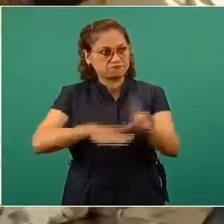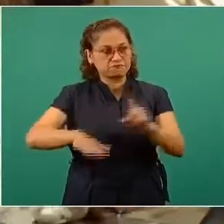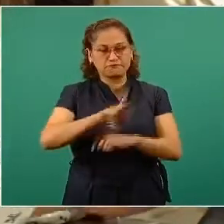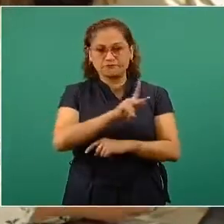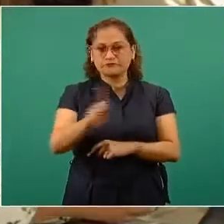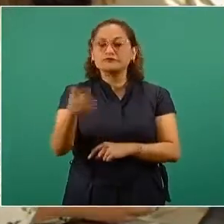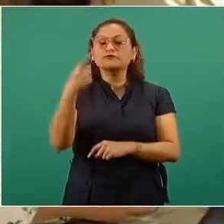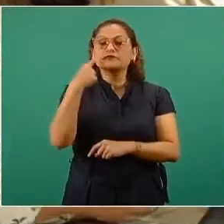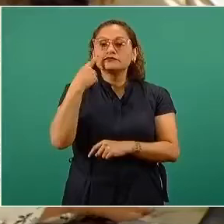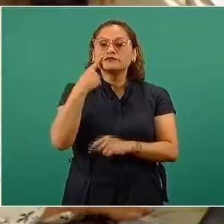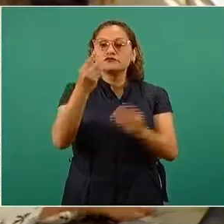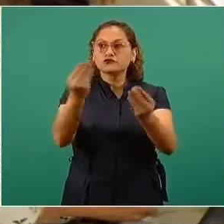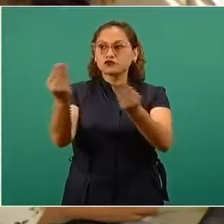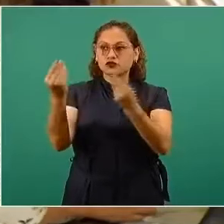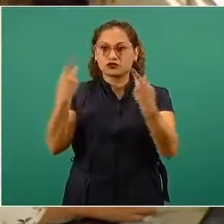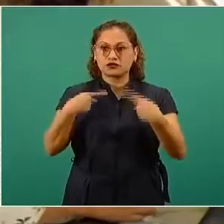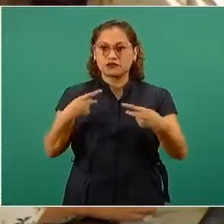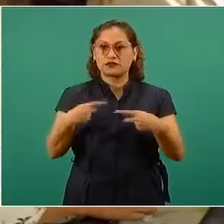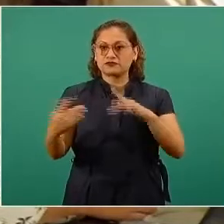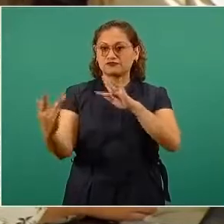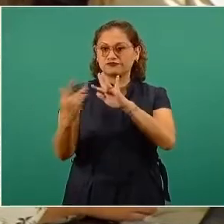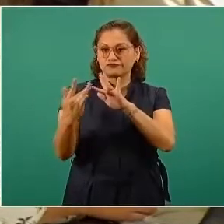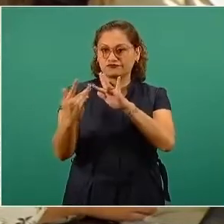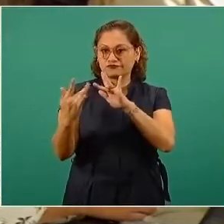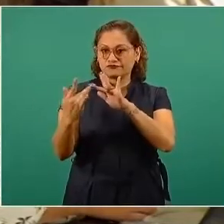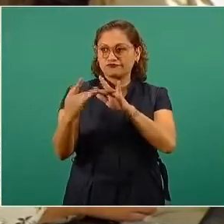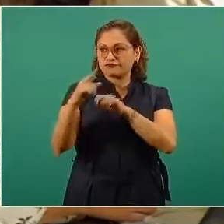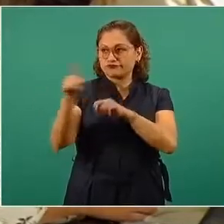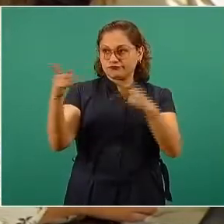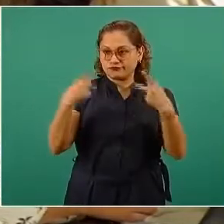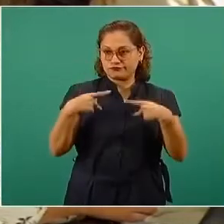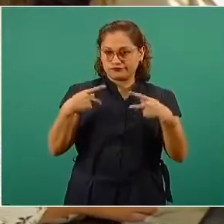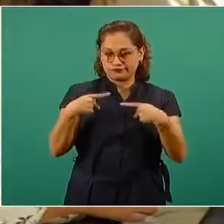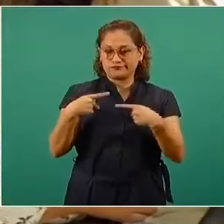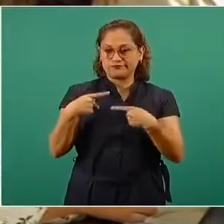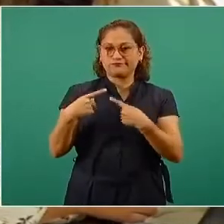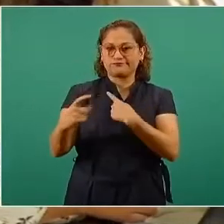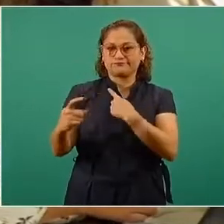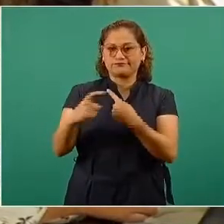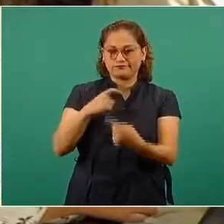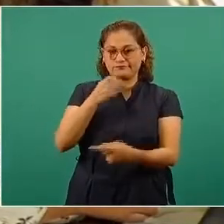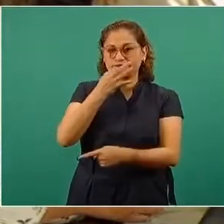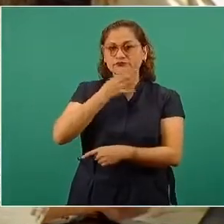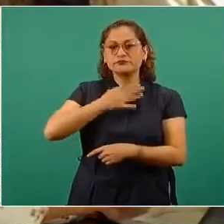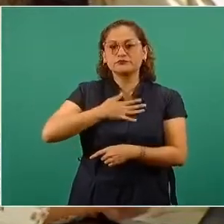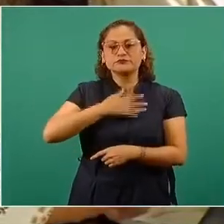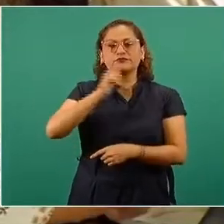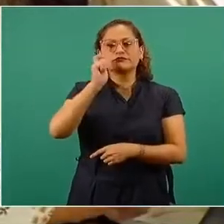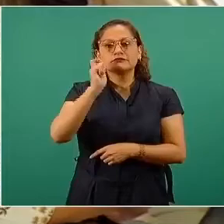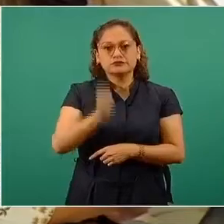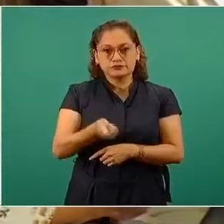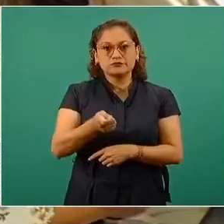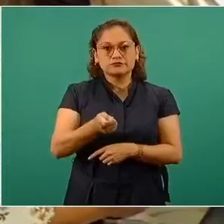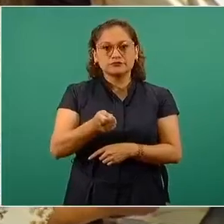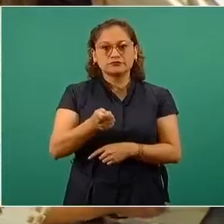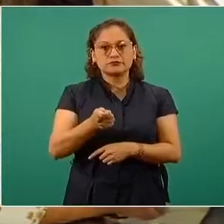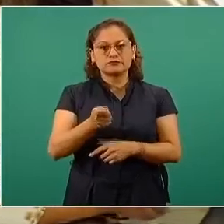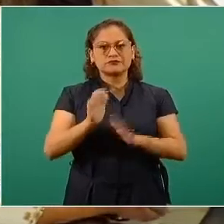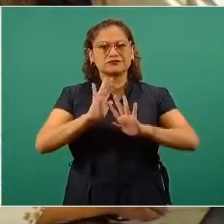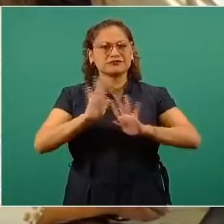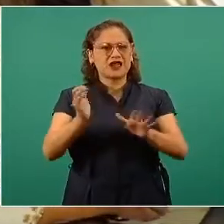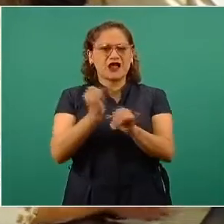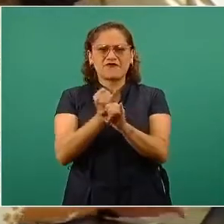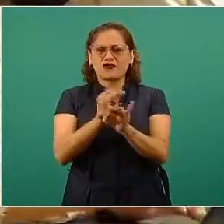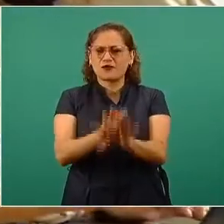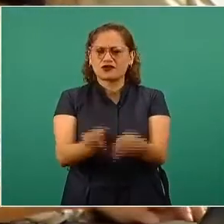nuestros seguidores, nuestros internautas y también nuestros lectores nos comentan que de alguna manera ya se han perdido en este mar de